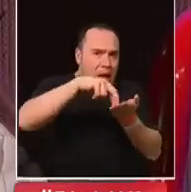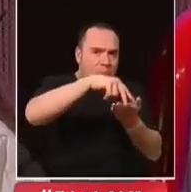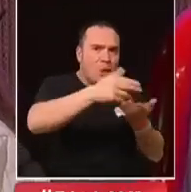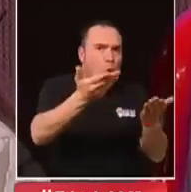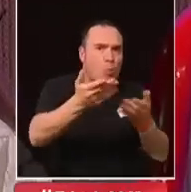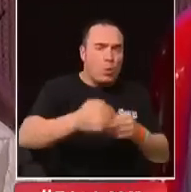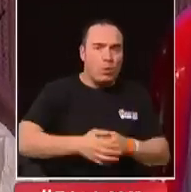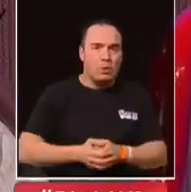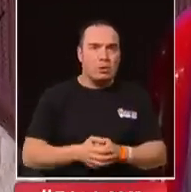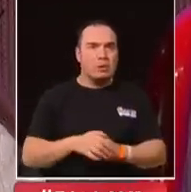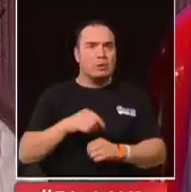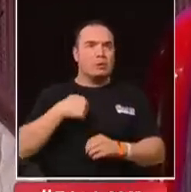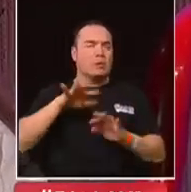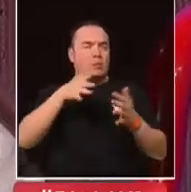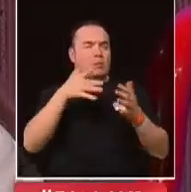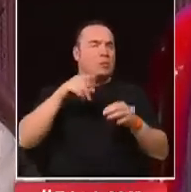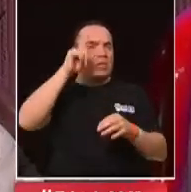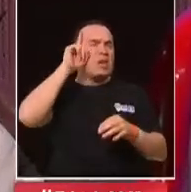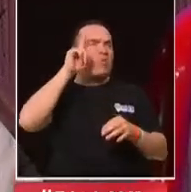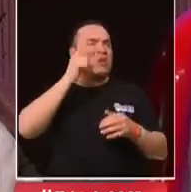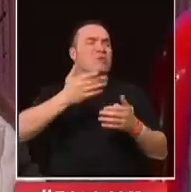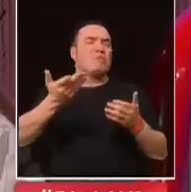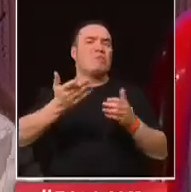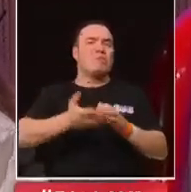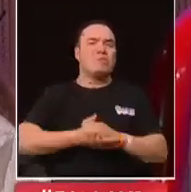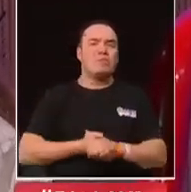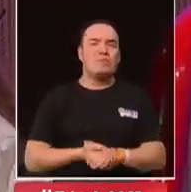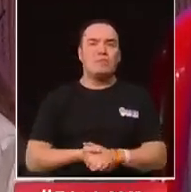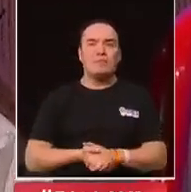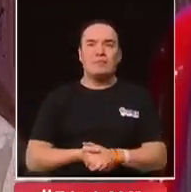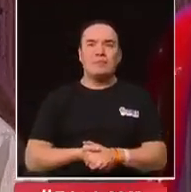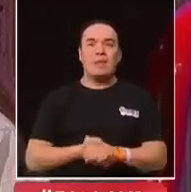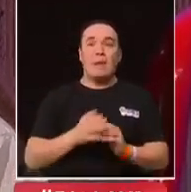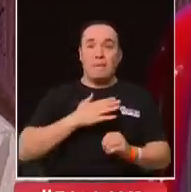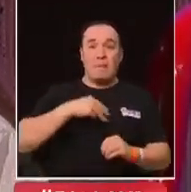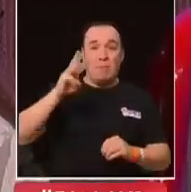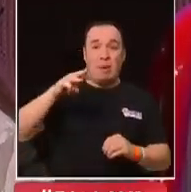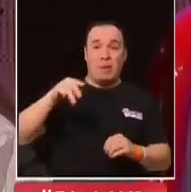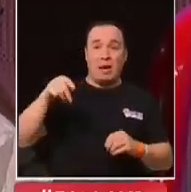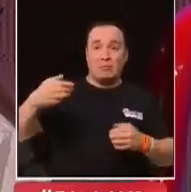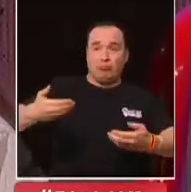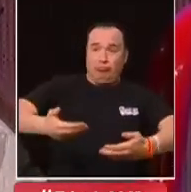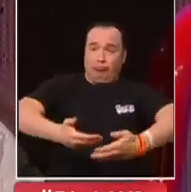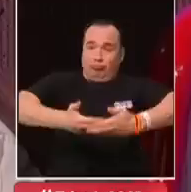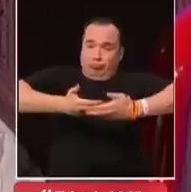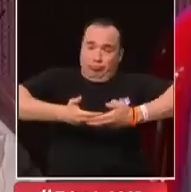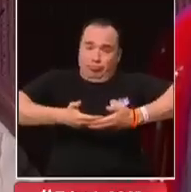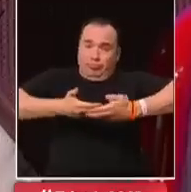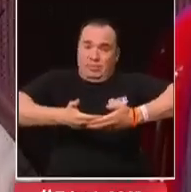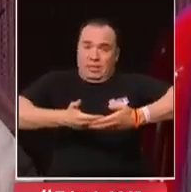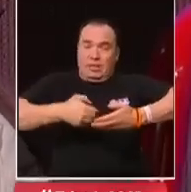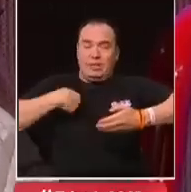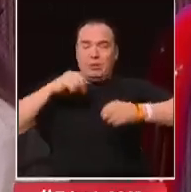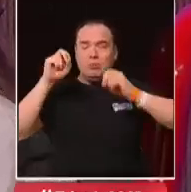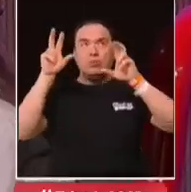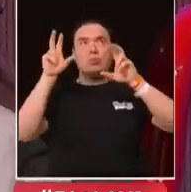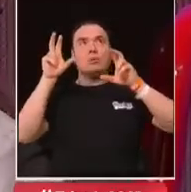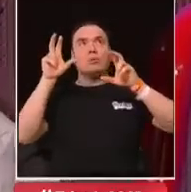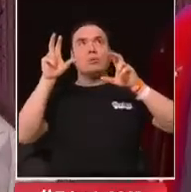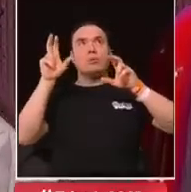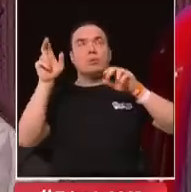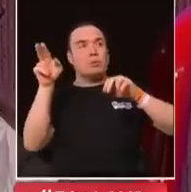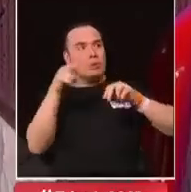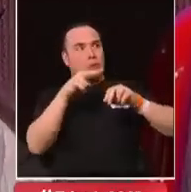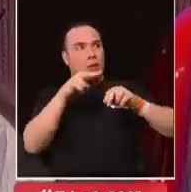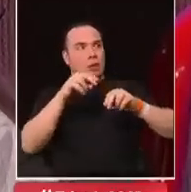lo que recuerdo más o menos es que mi mamá lo tenía en brazos y él como que yo desperté y él empezaba a